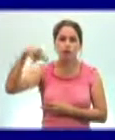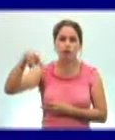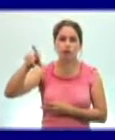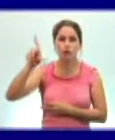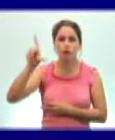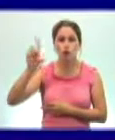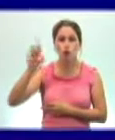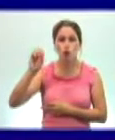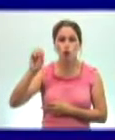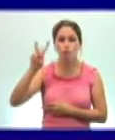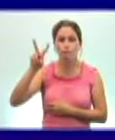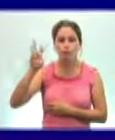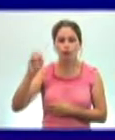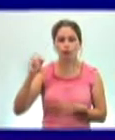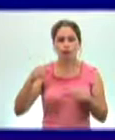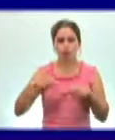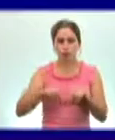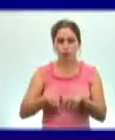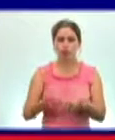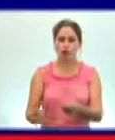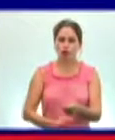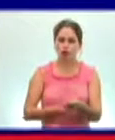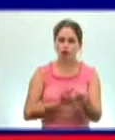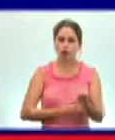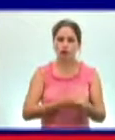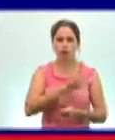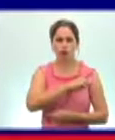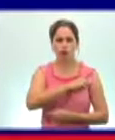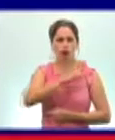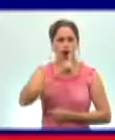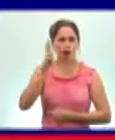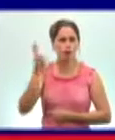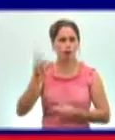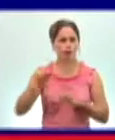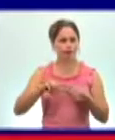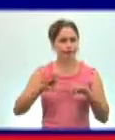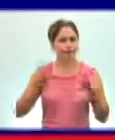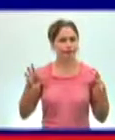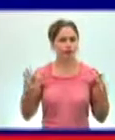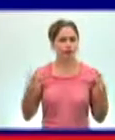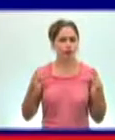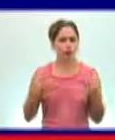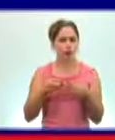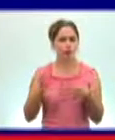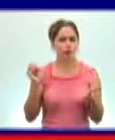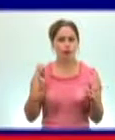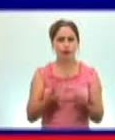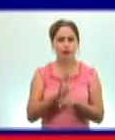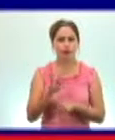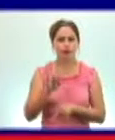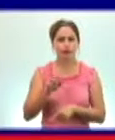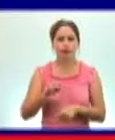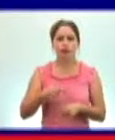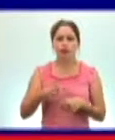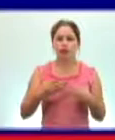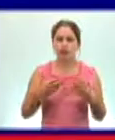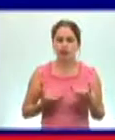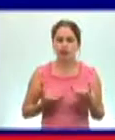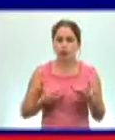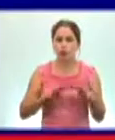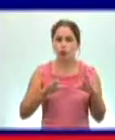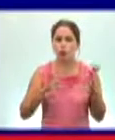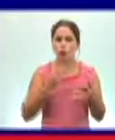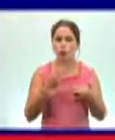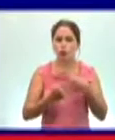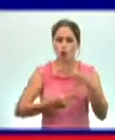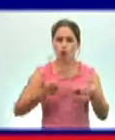luchas revolucionarias. Por lo tanto, en sentido general podemos comenzar en este tercer momento los ideales de José Martí, que es de